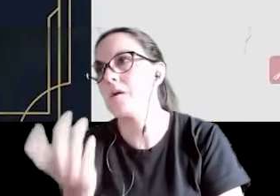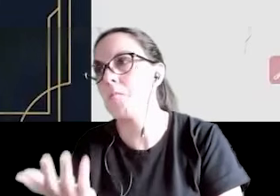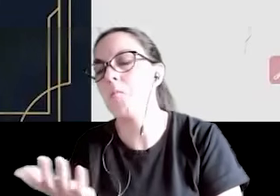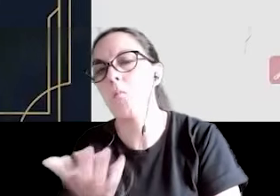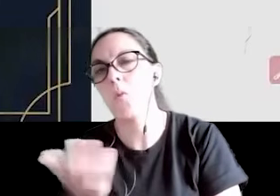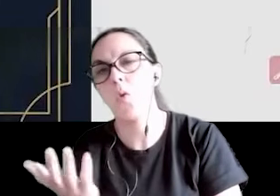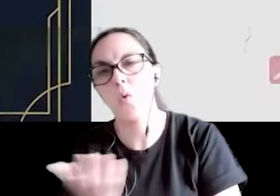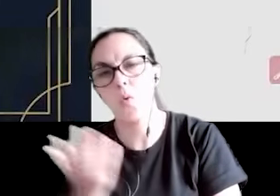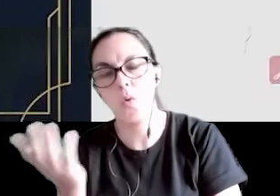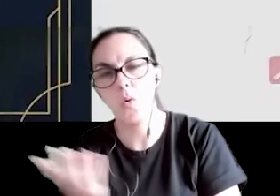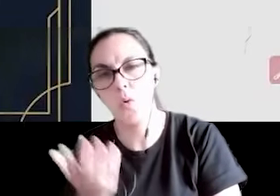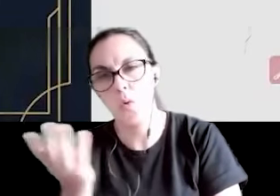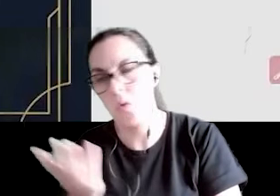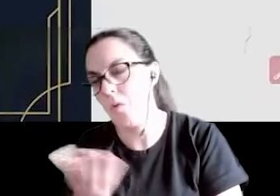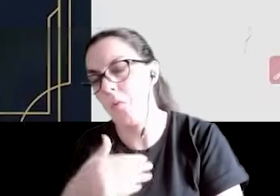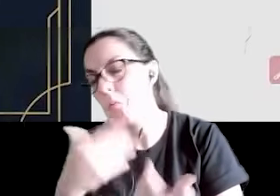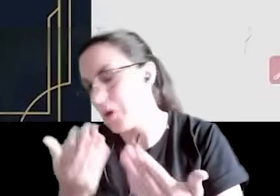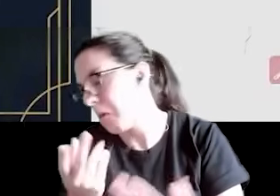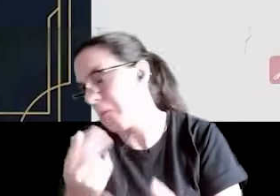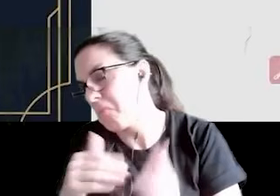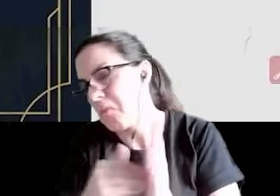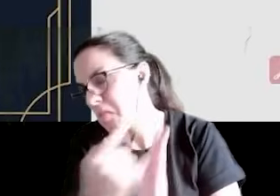el importe que corresponda.